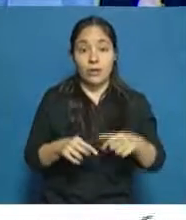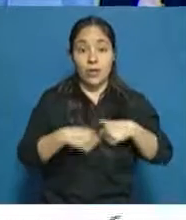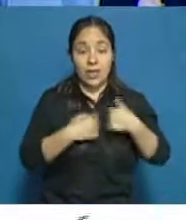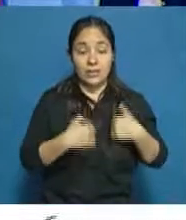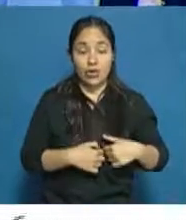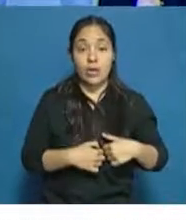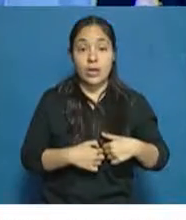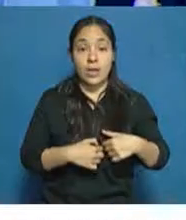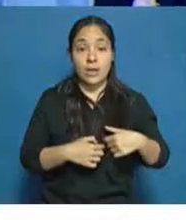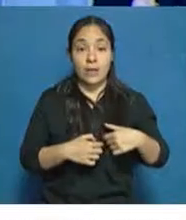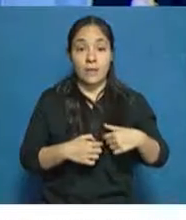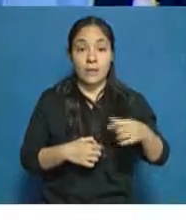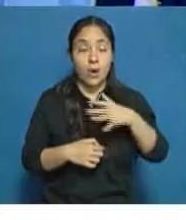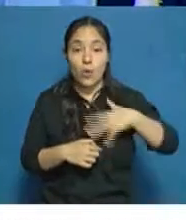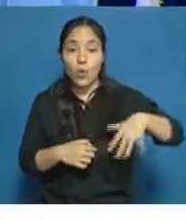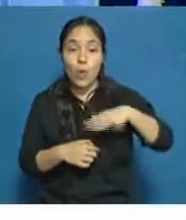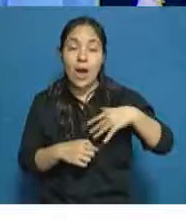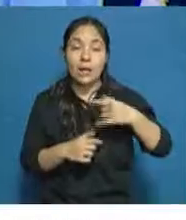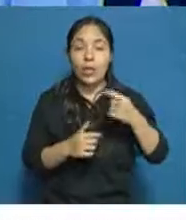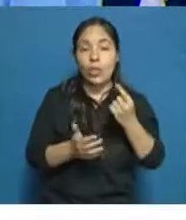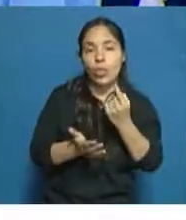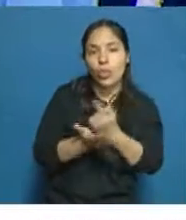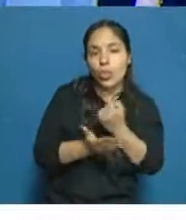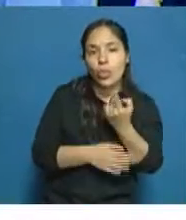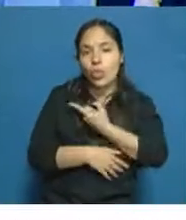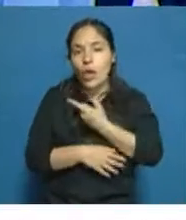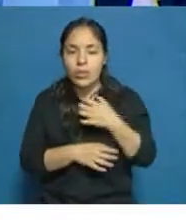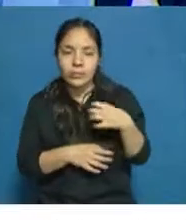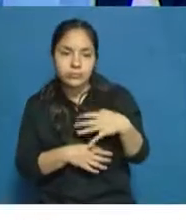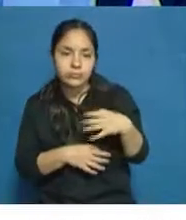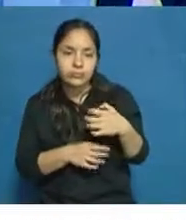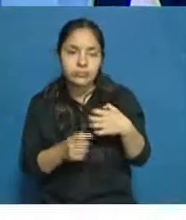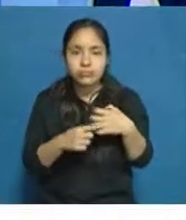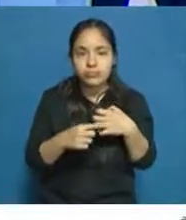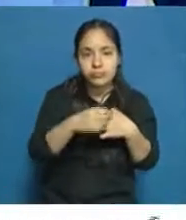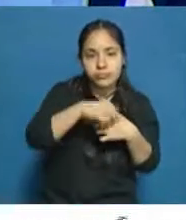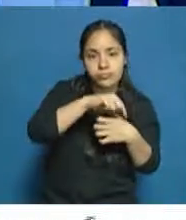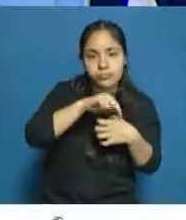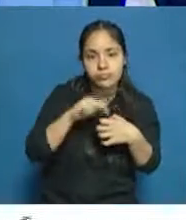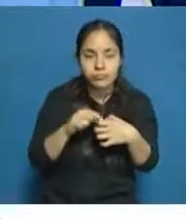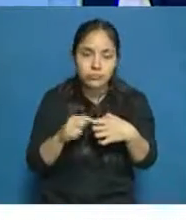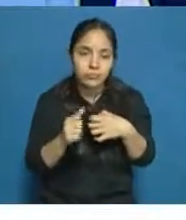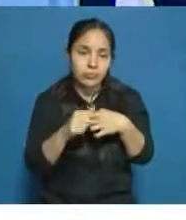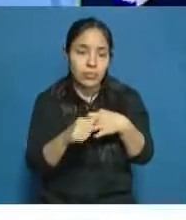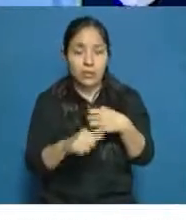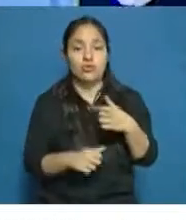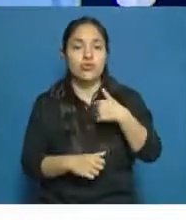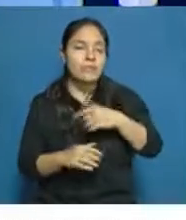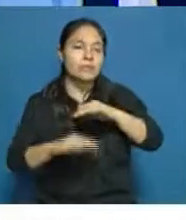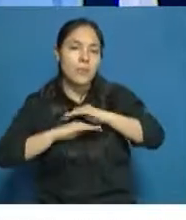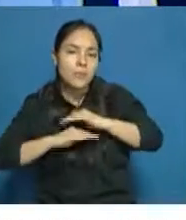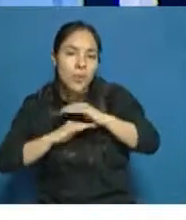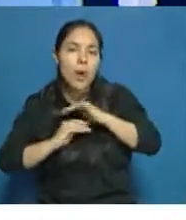corazón, que se cauterizan los lugares donde se producen esas arritmias. En un corazón sano, de hecho yo hago deporte permanente, me